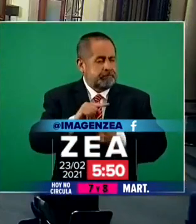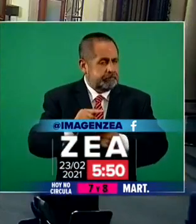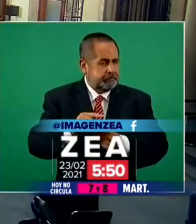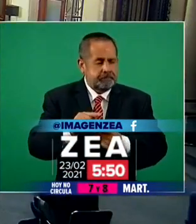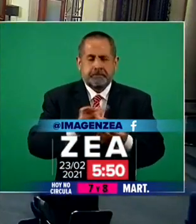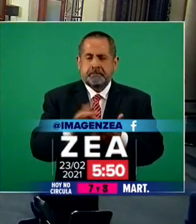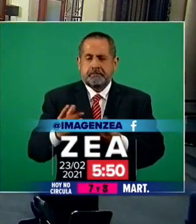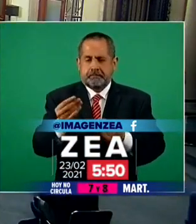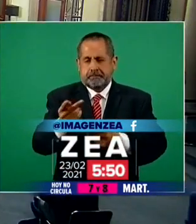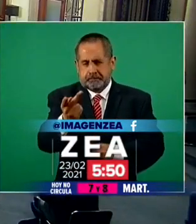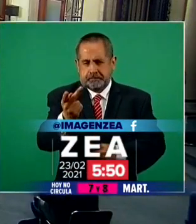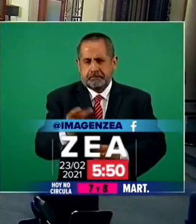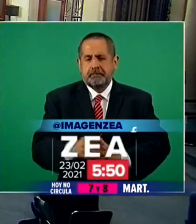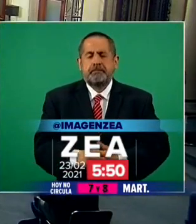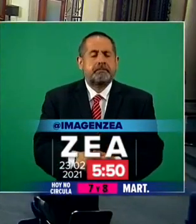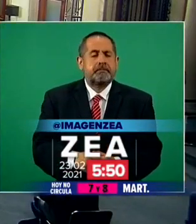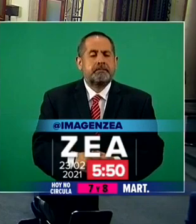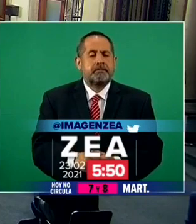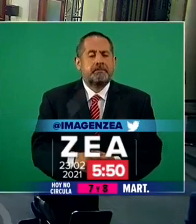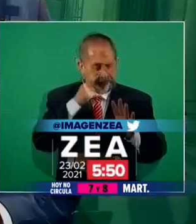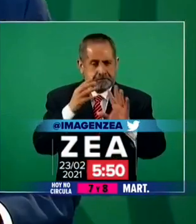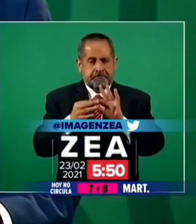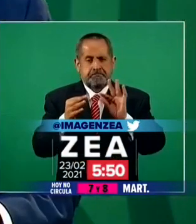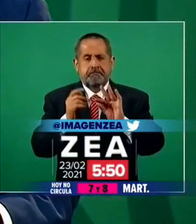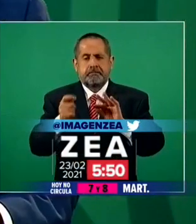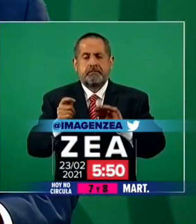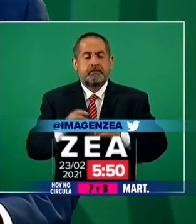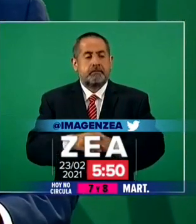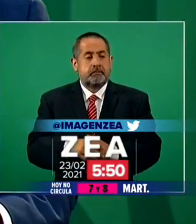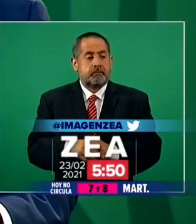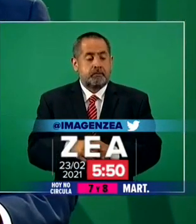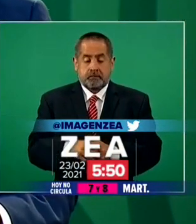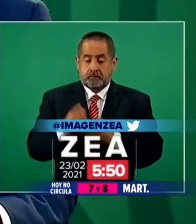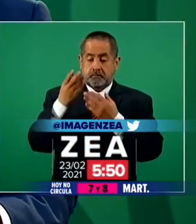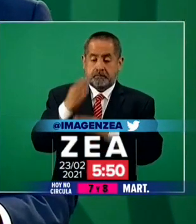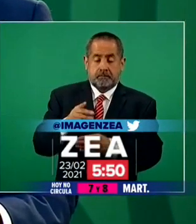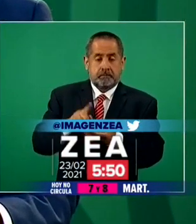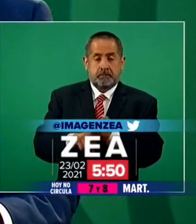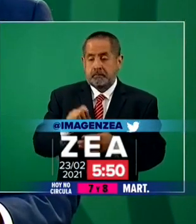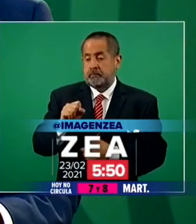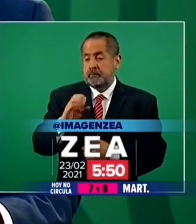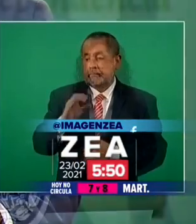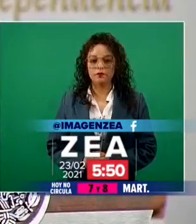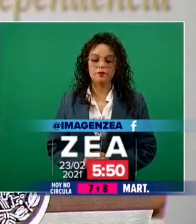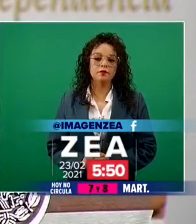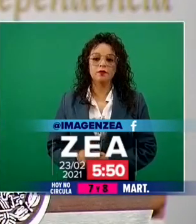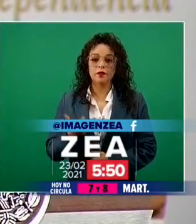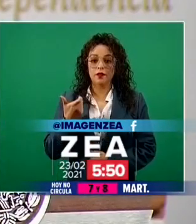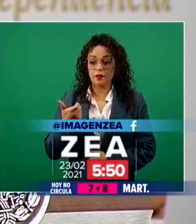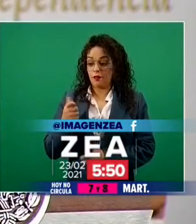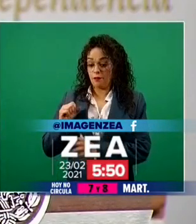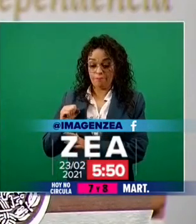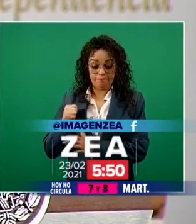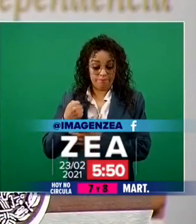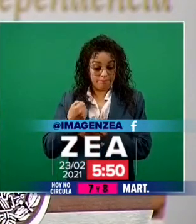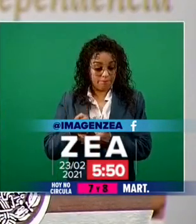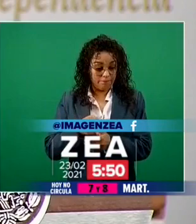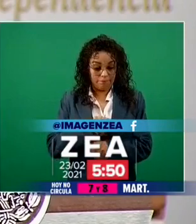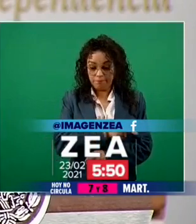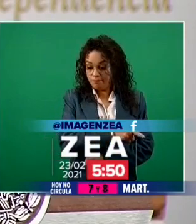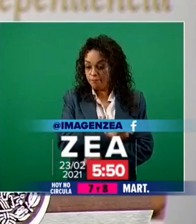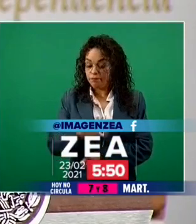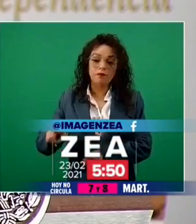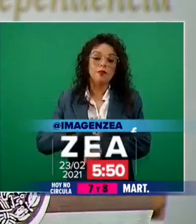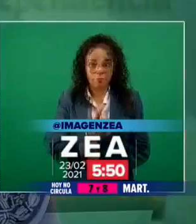gobierno en la revisión de la cuenta pública del 2019. En su conferencia matutina, López Obrador pidió a la Auditoría Superior de la Federación